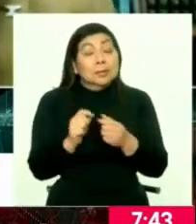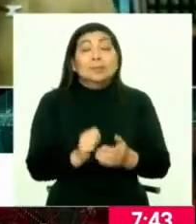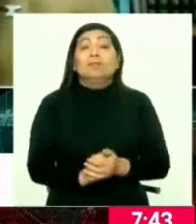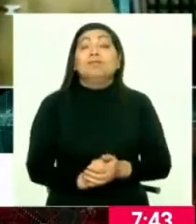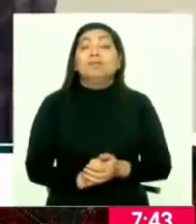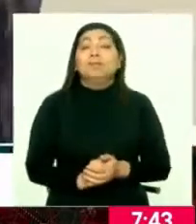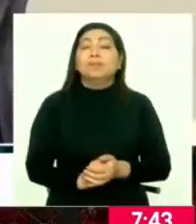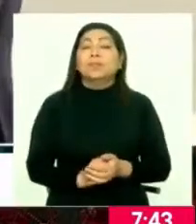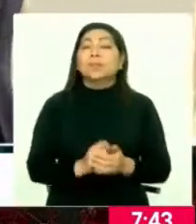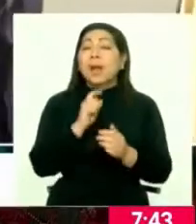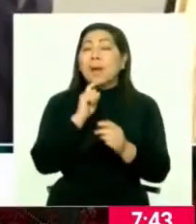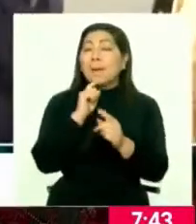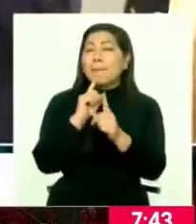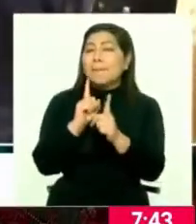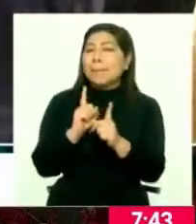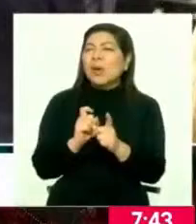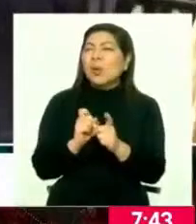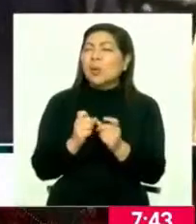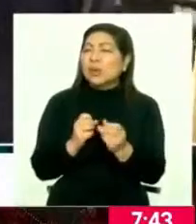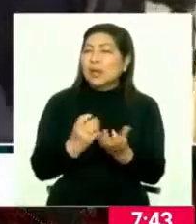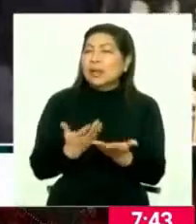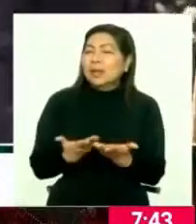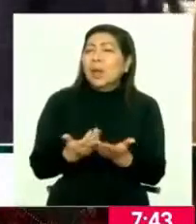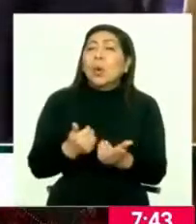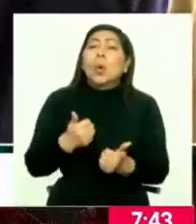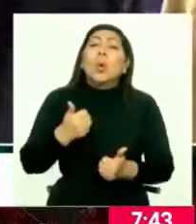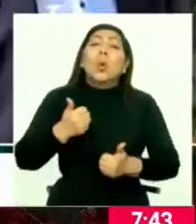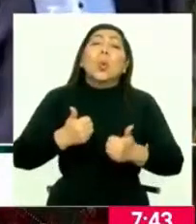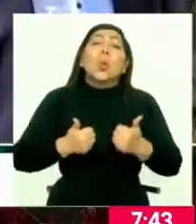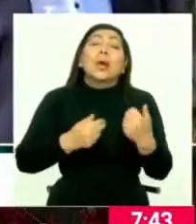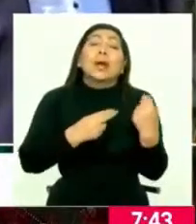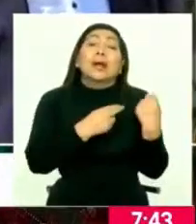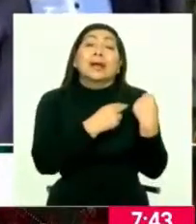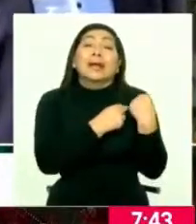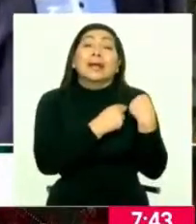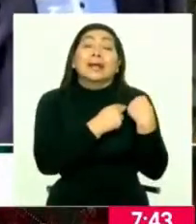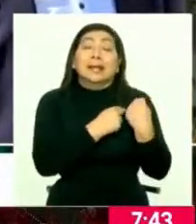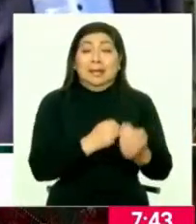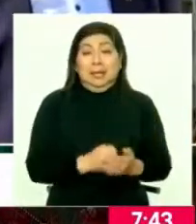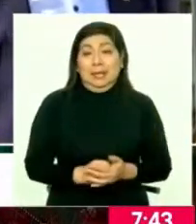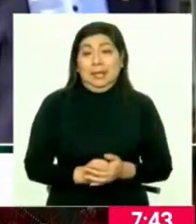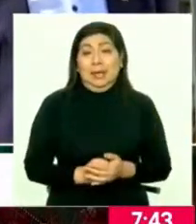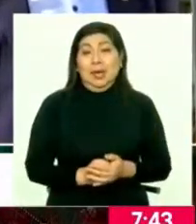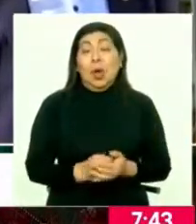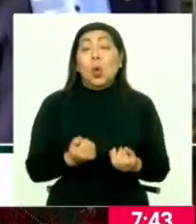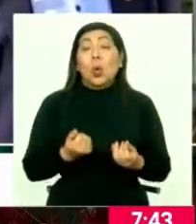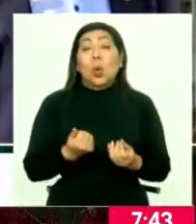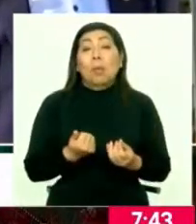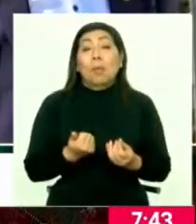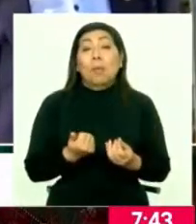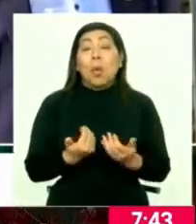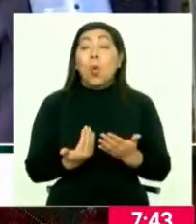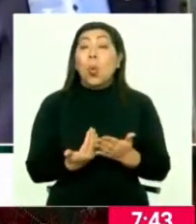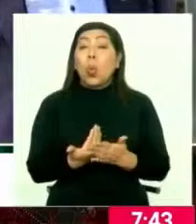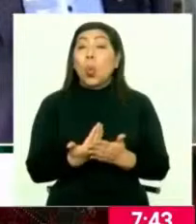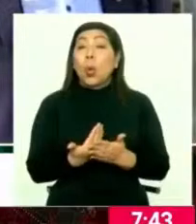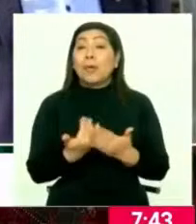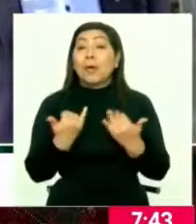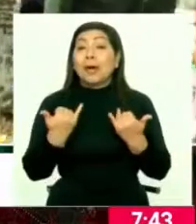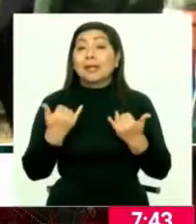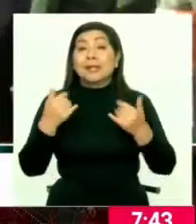Ahora, explícanos un poco, ¿cuál es el rol que cumple como jefe de Estado, como